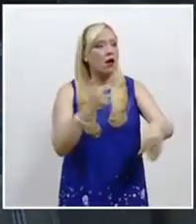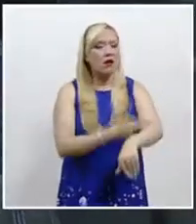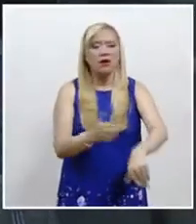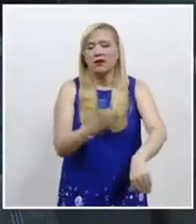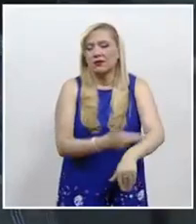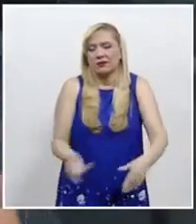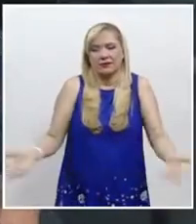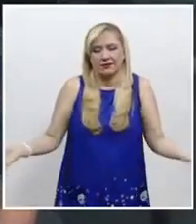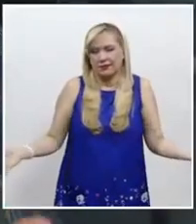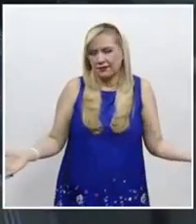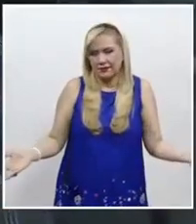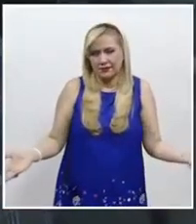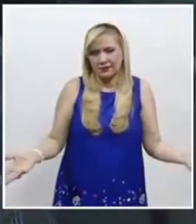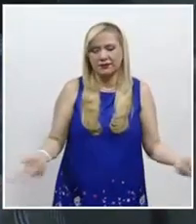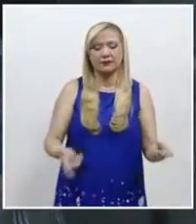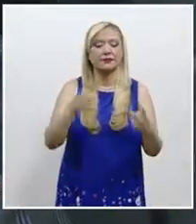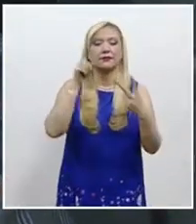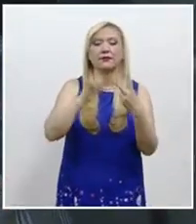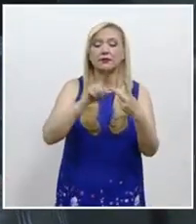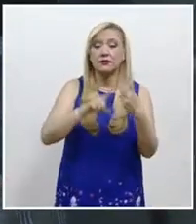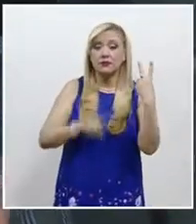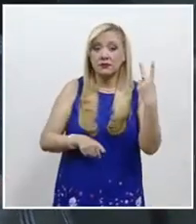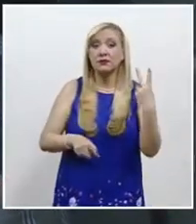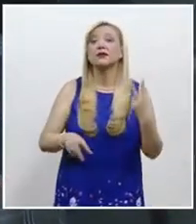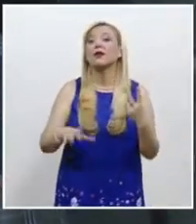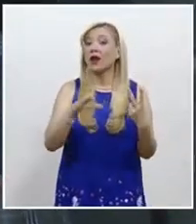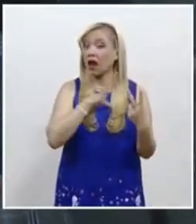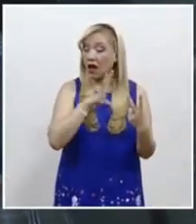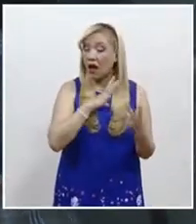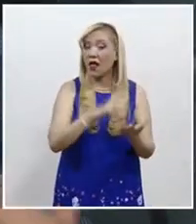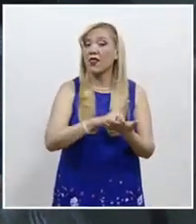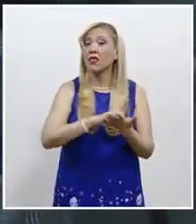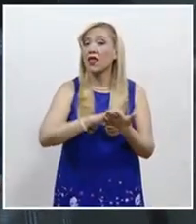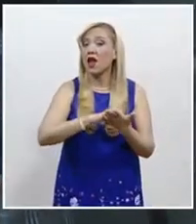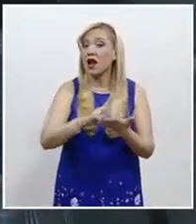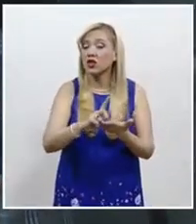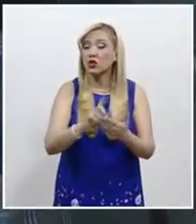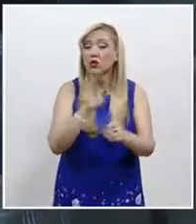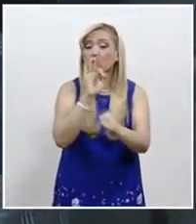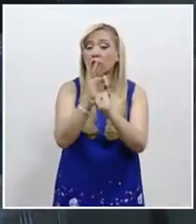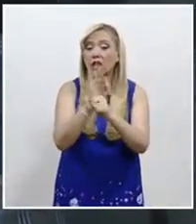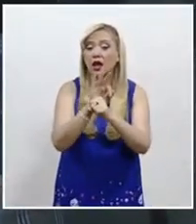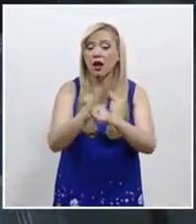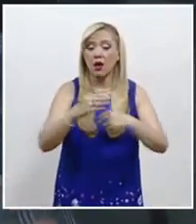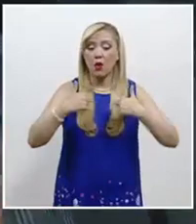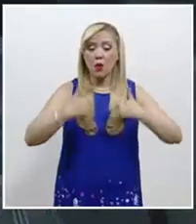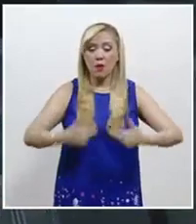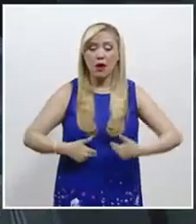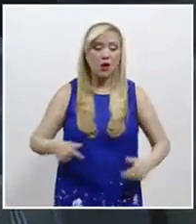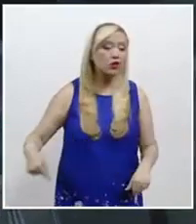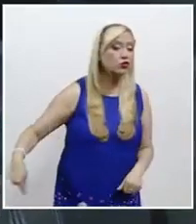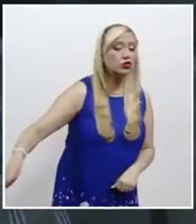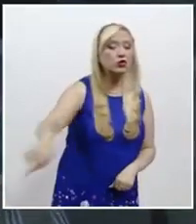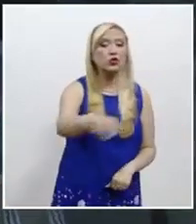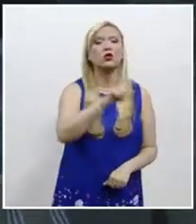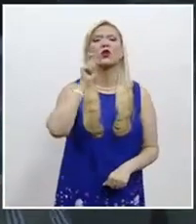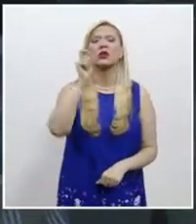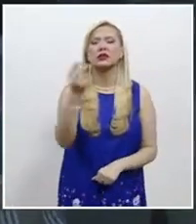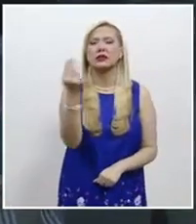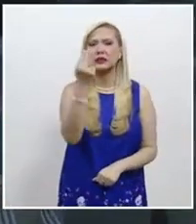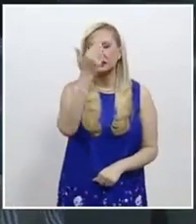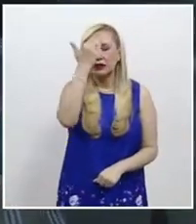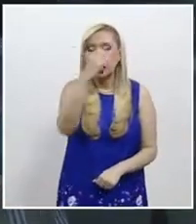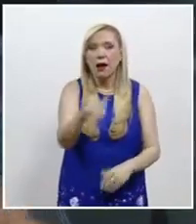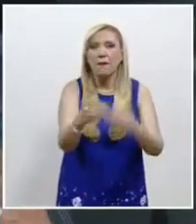Segundo, hay un derecho humano que proteger, que es el derecho humano al acceso a